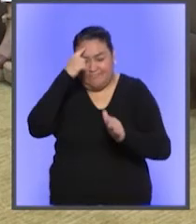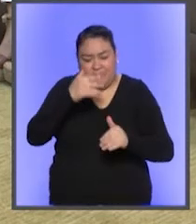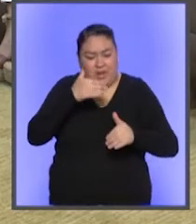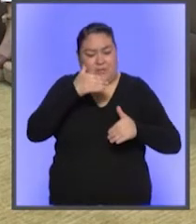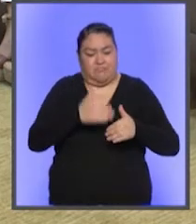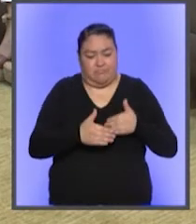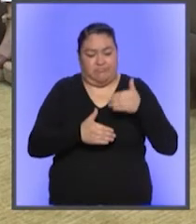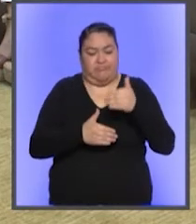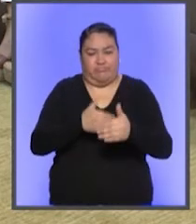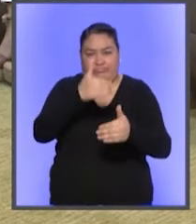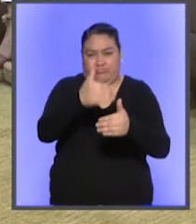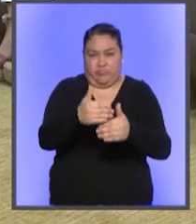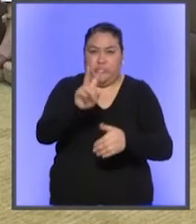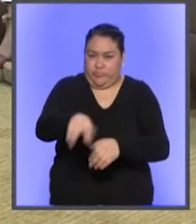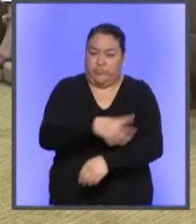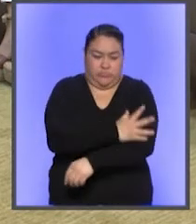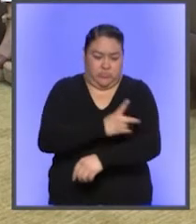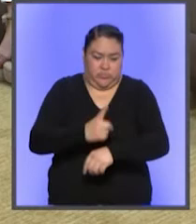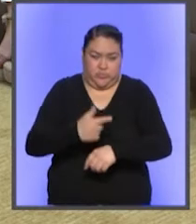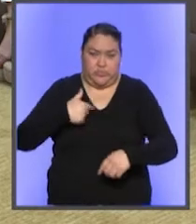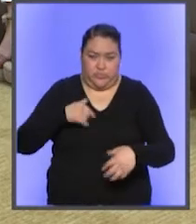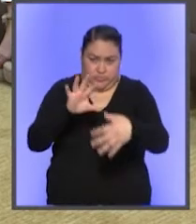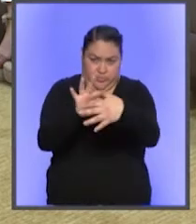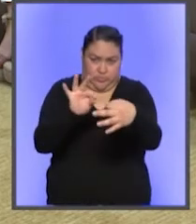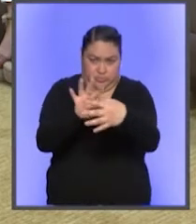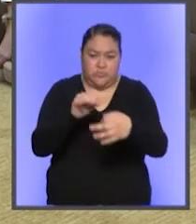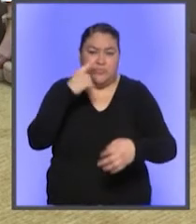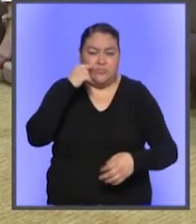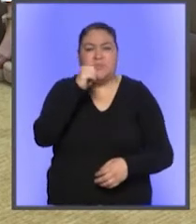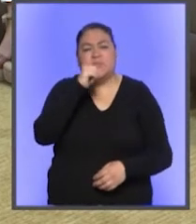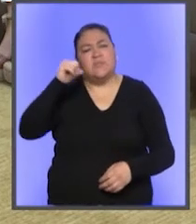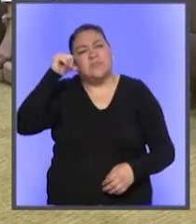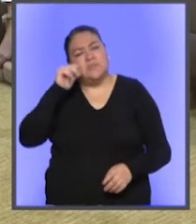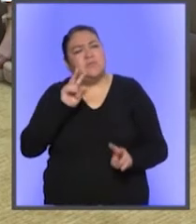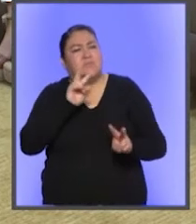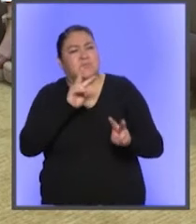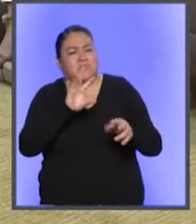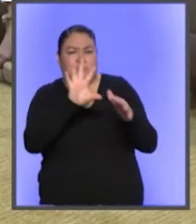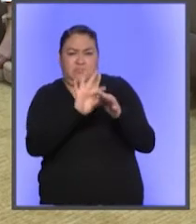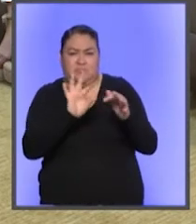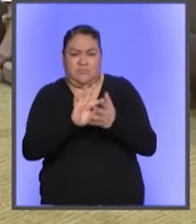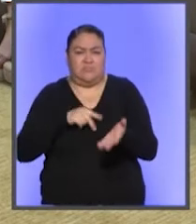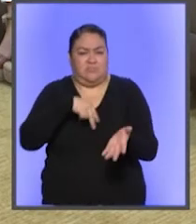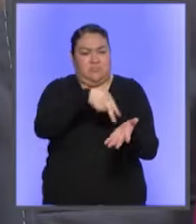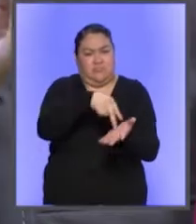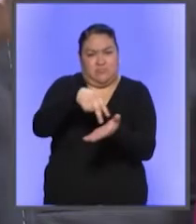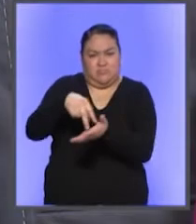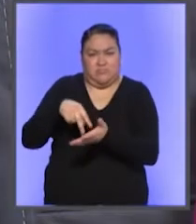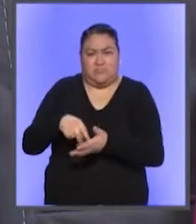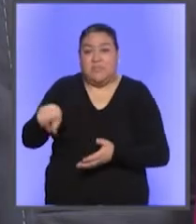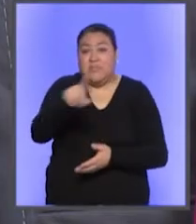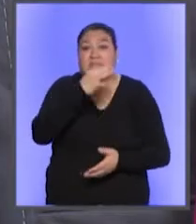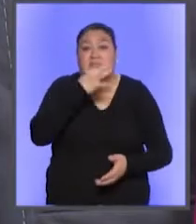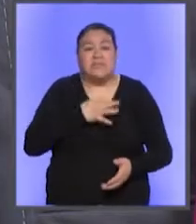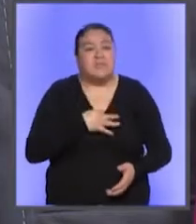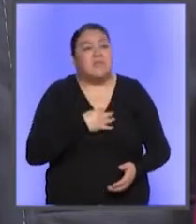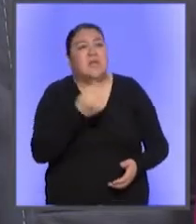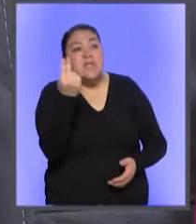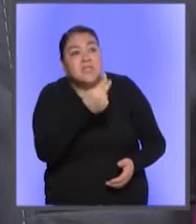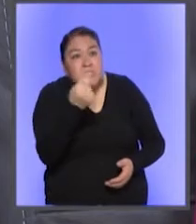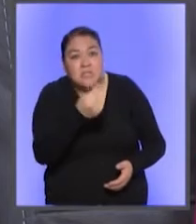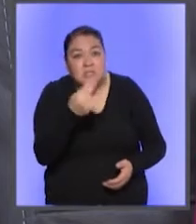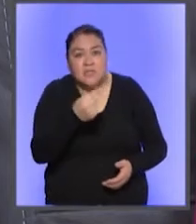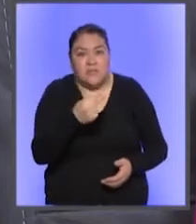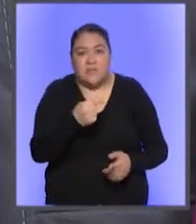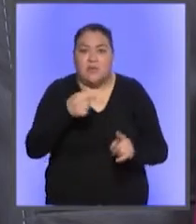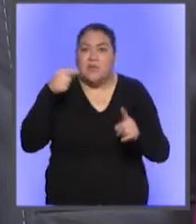de que sigamos avanzando Y es que lo voy a decir de manera muy clara ayer escuchábamos intervenciones donde lo que requerían de